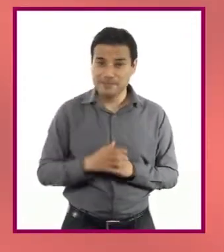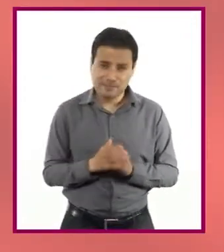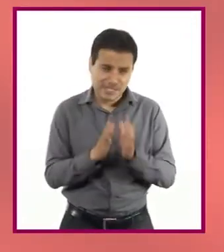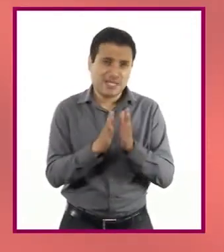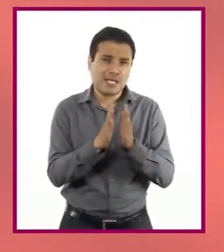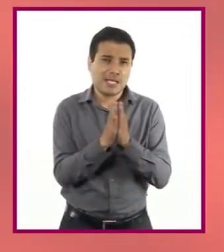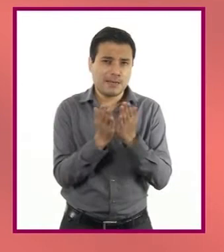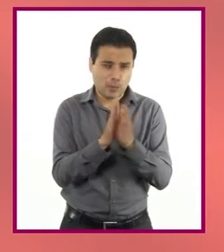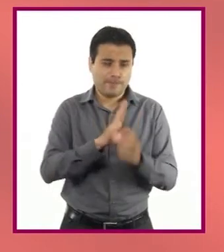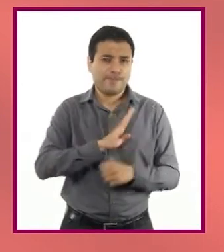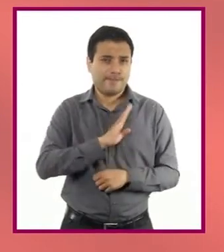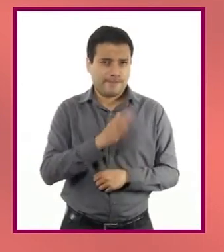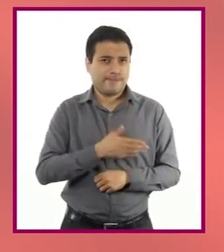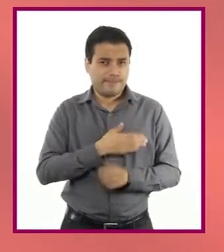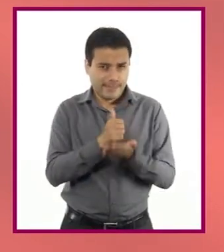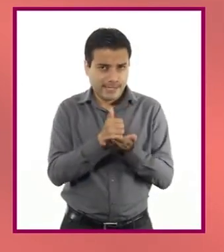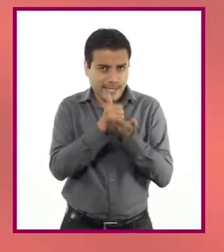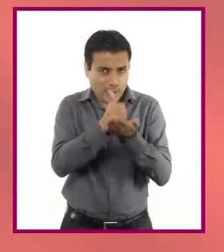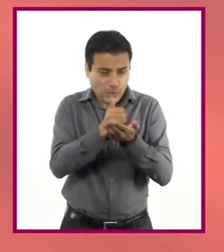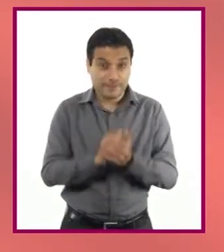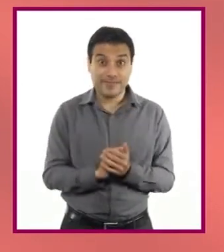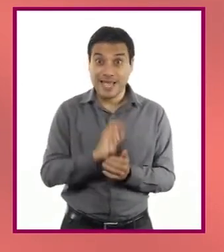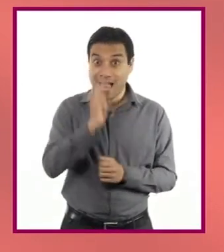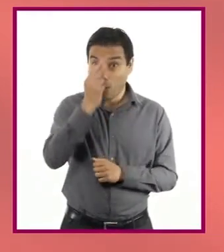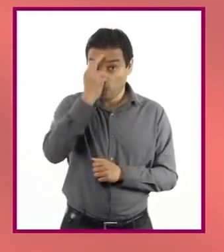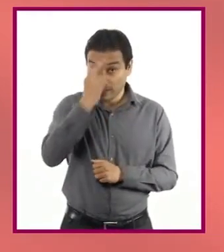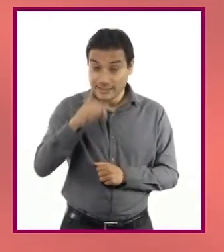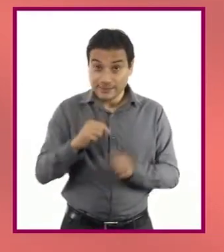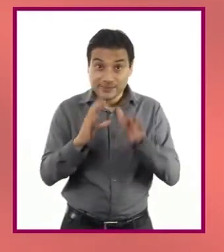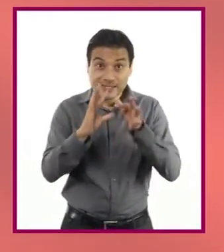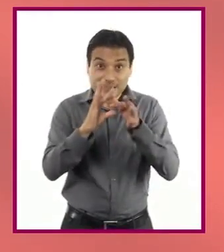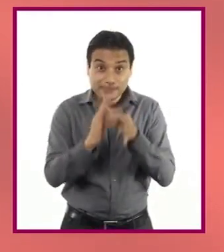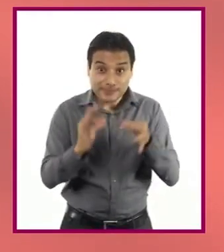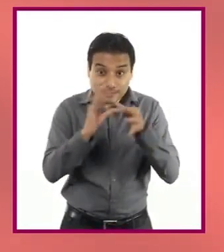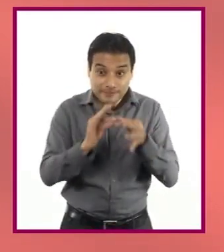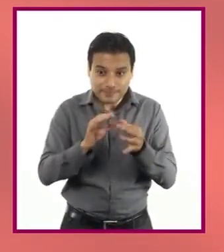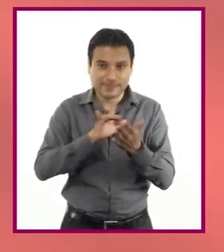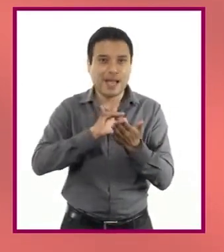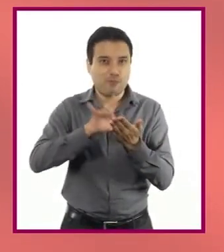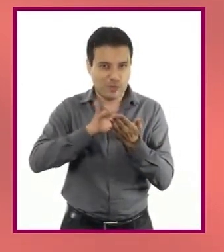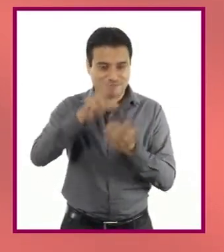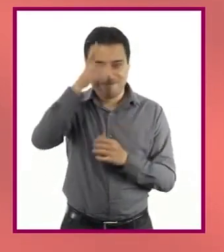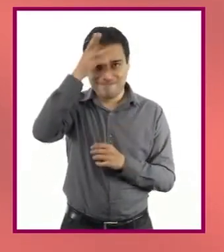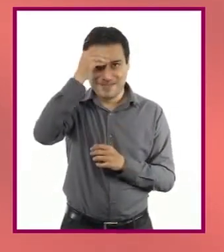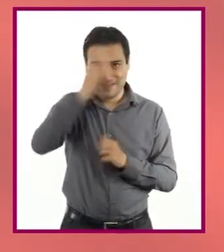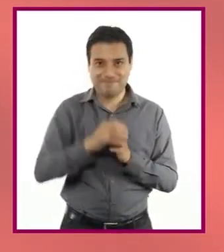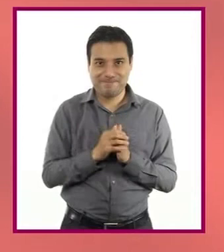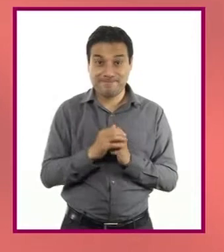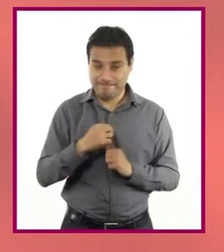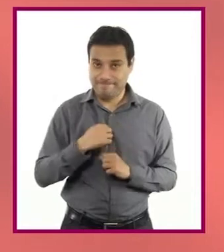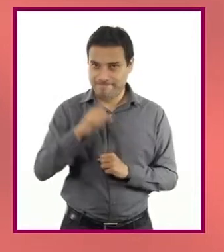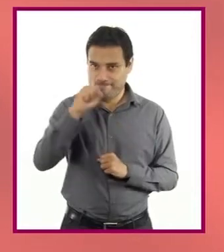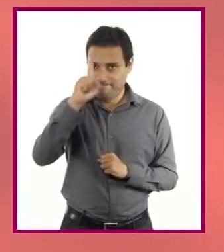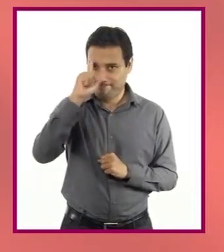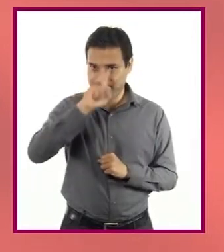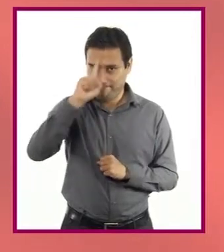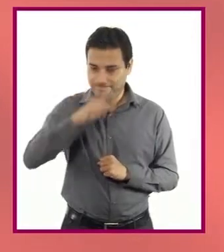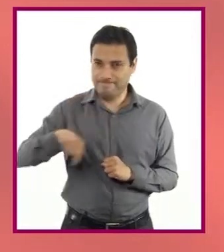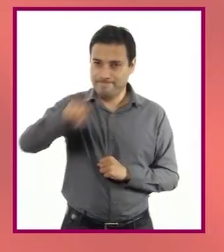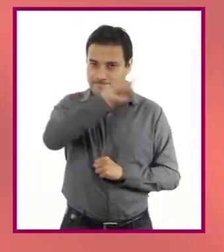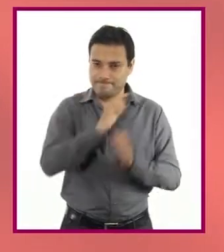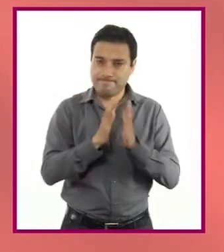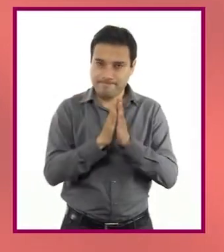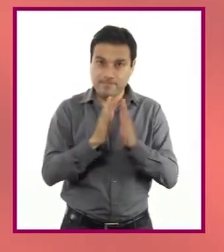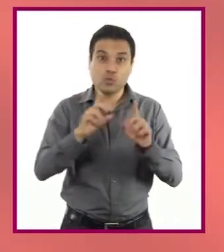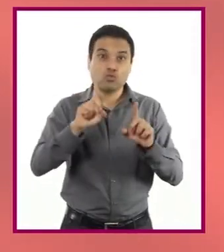texto. Recuerden que todo lo que vean es para reforzar su conocimiento. Así que les recomiendo llevar un registro